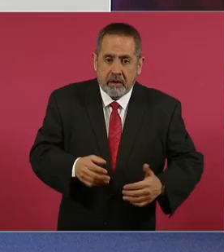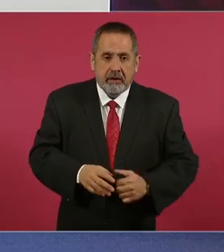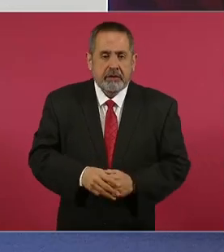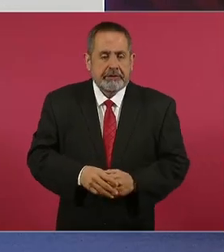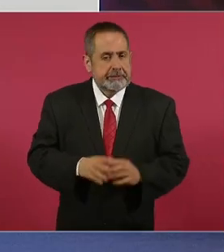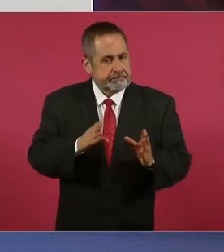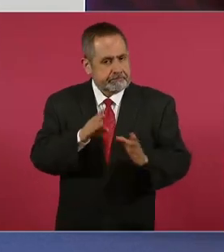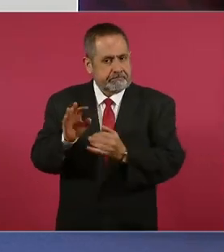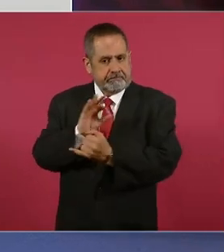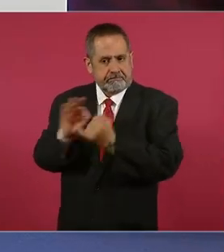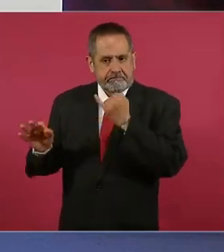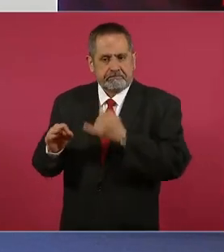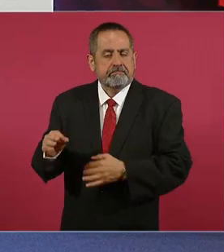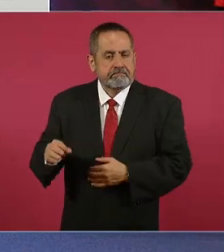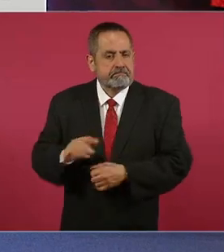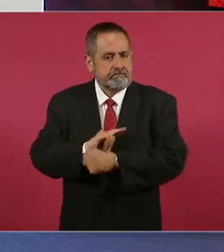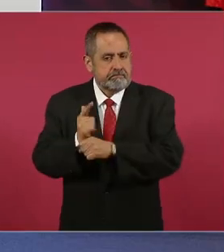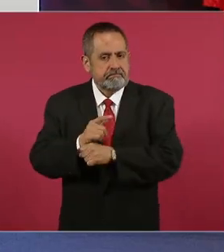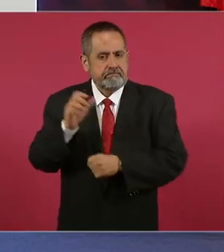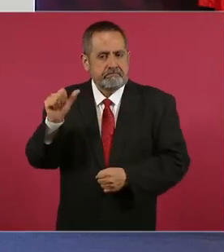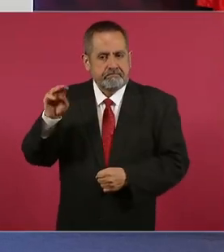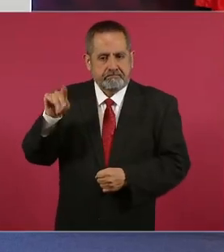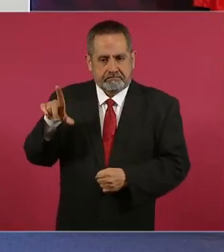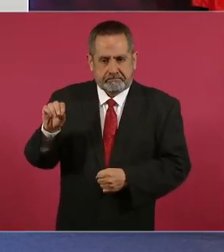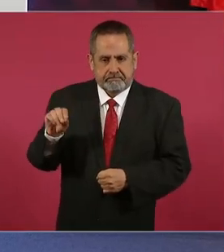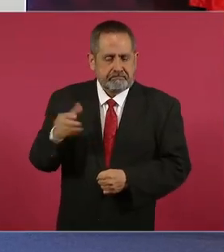Y finalmente el licenciado López Obrador